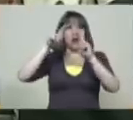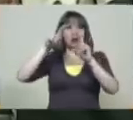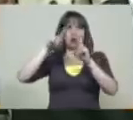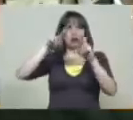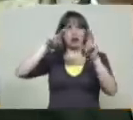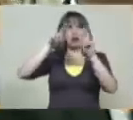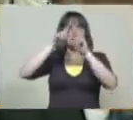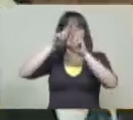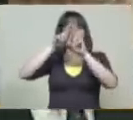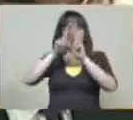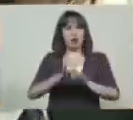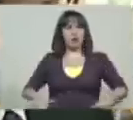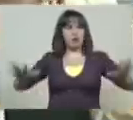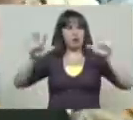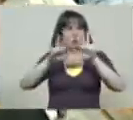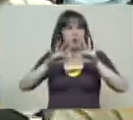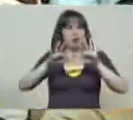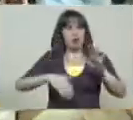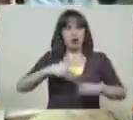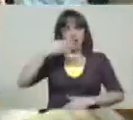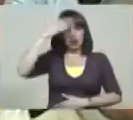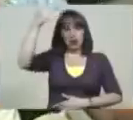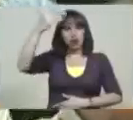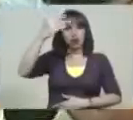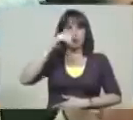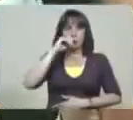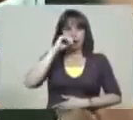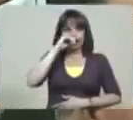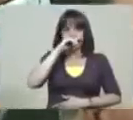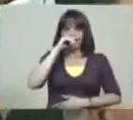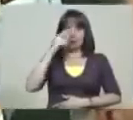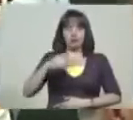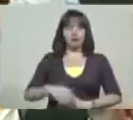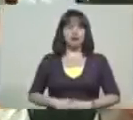Que viva la República Árabe Saharaui, la